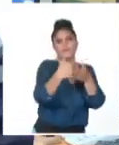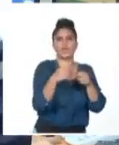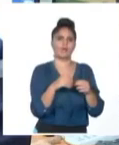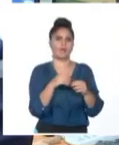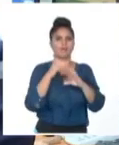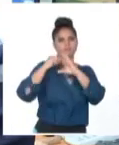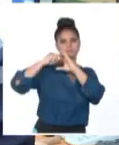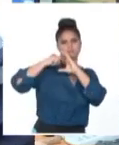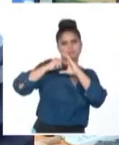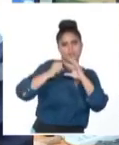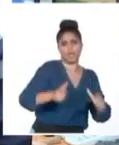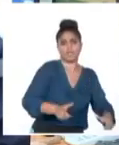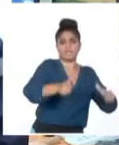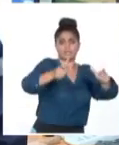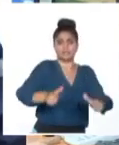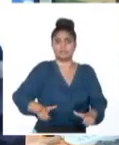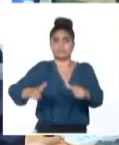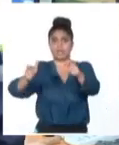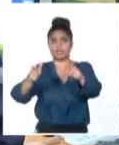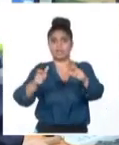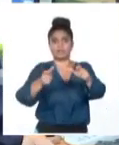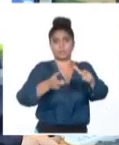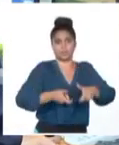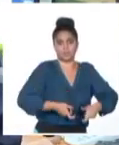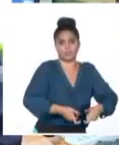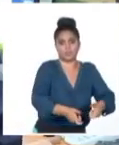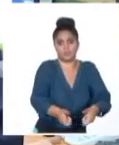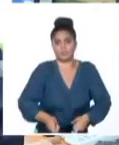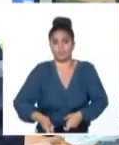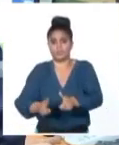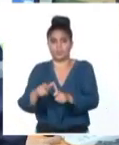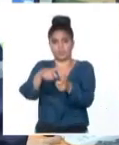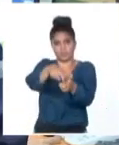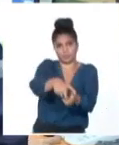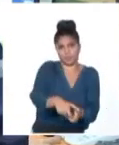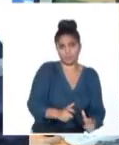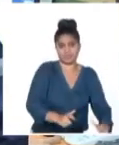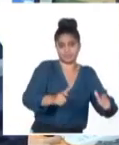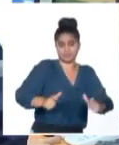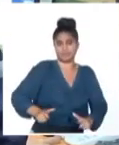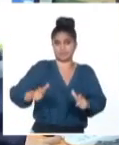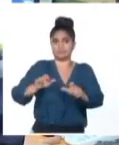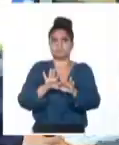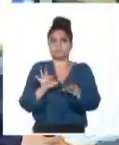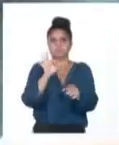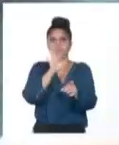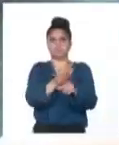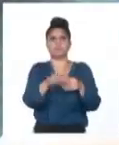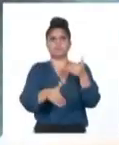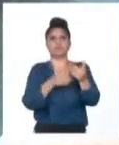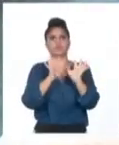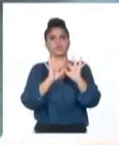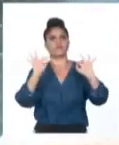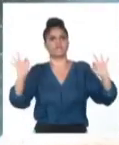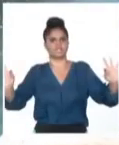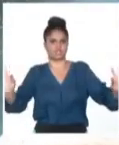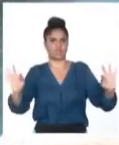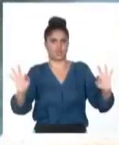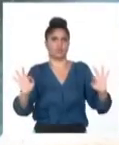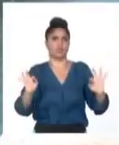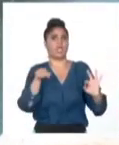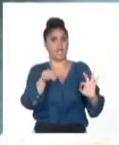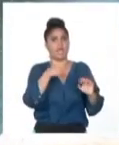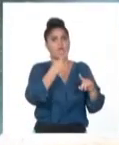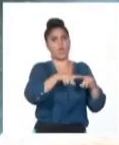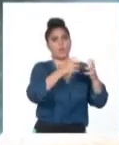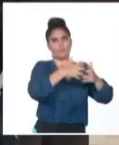donde lo almacenamos, que tenemos la capacidad suficiente para almacenar el producto. Y ya comenzamos entonces el proceso de refinación. Esta importación de